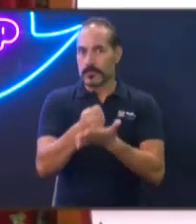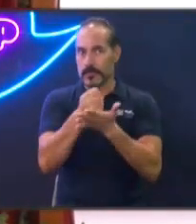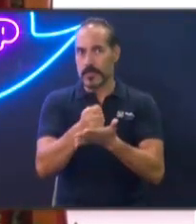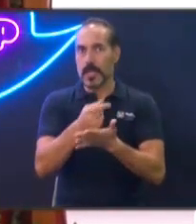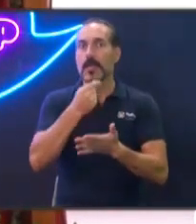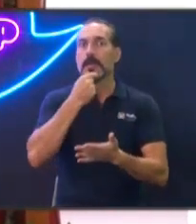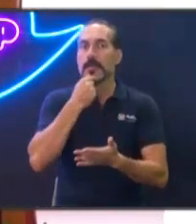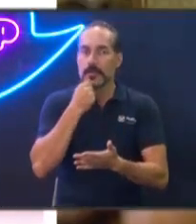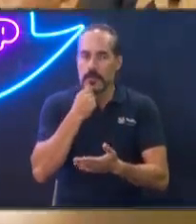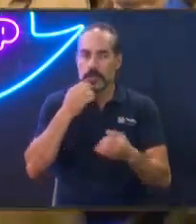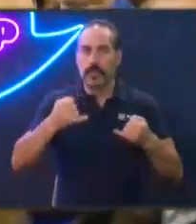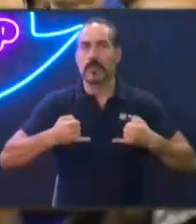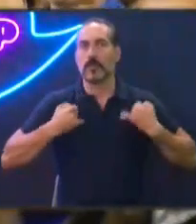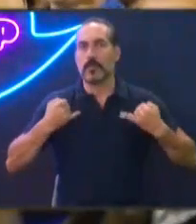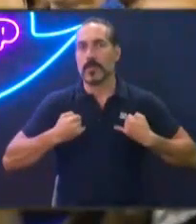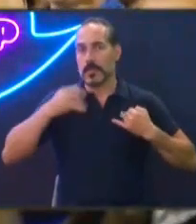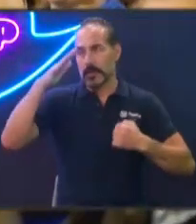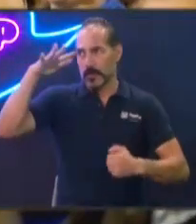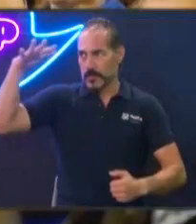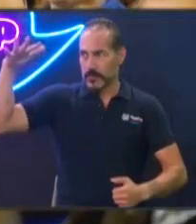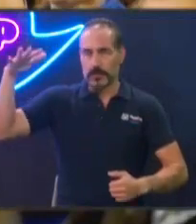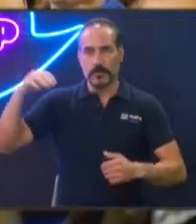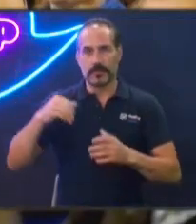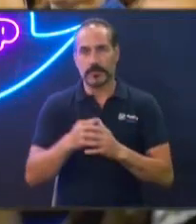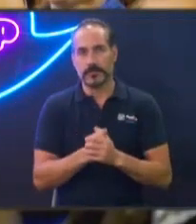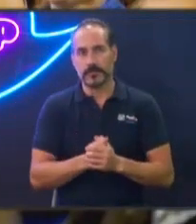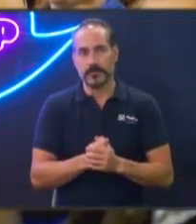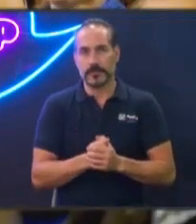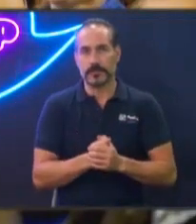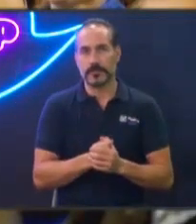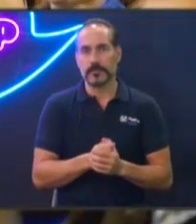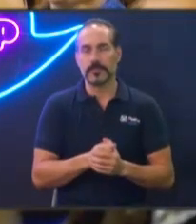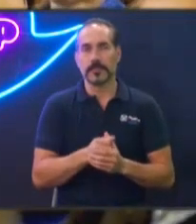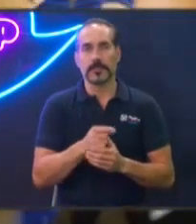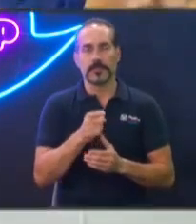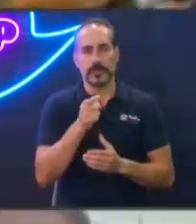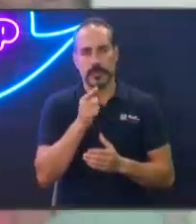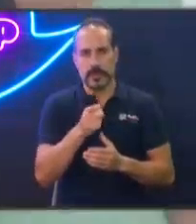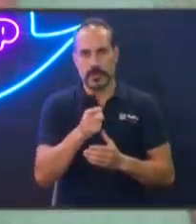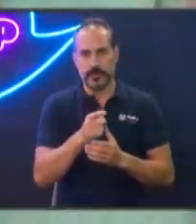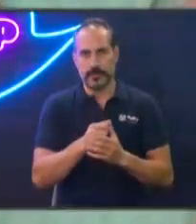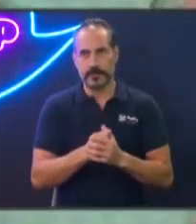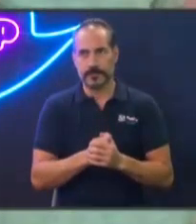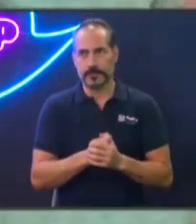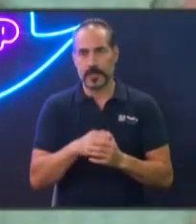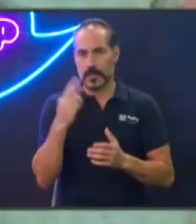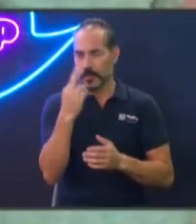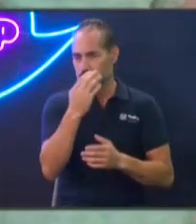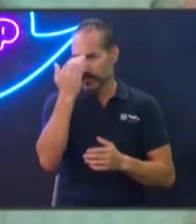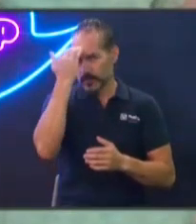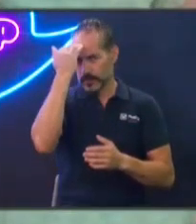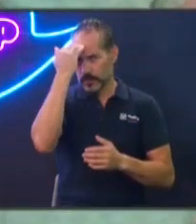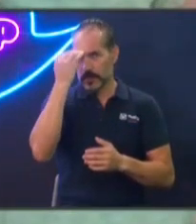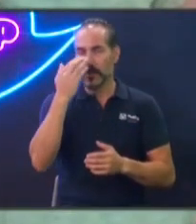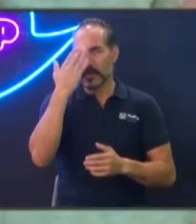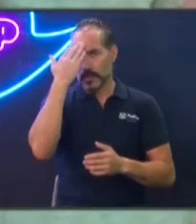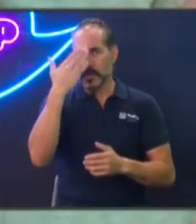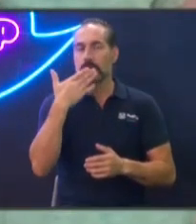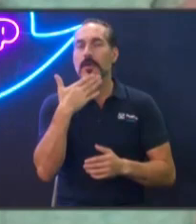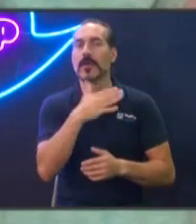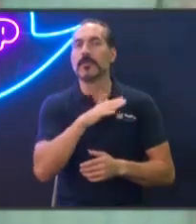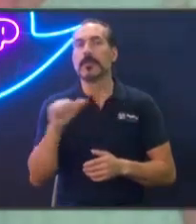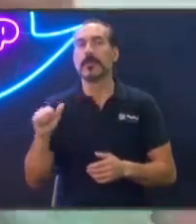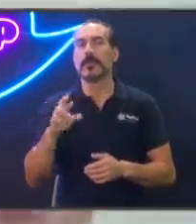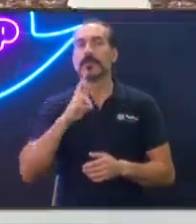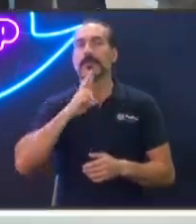niños adolescentes y adultos desde una postura centrada en la persona reconociendo sus habilidades y mejorando